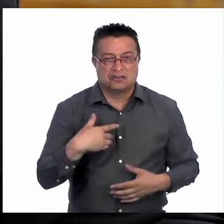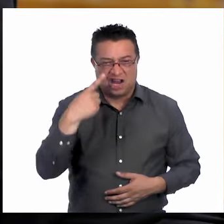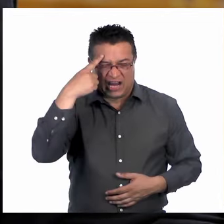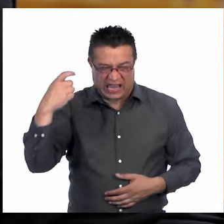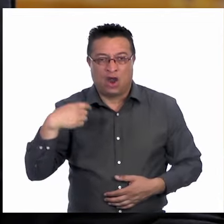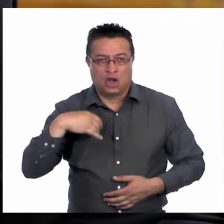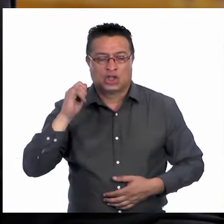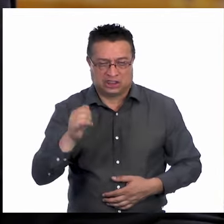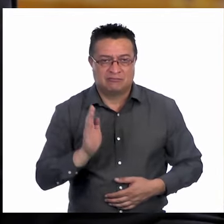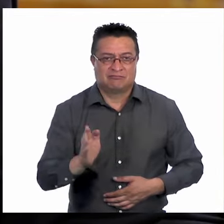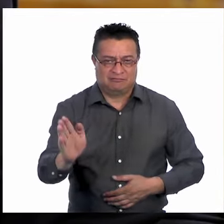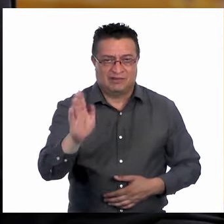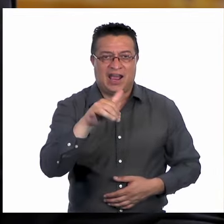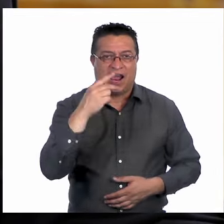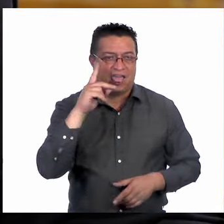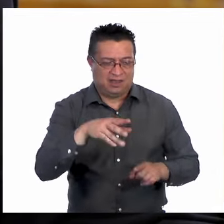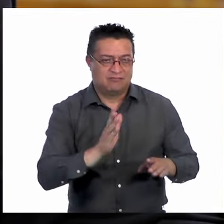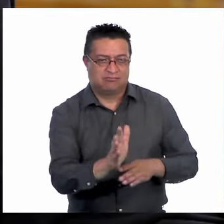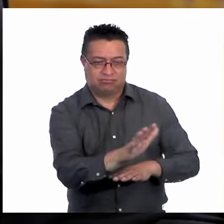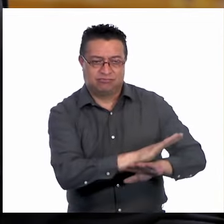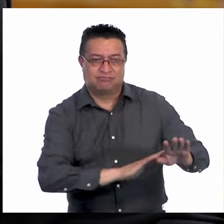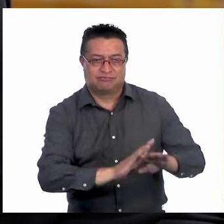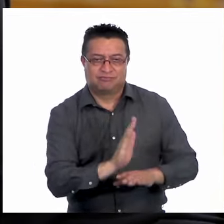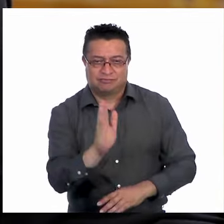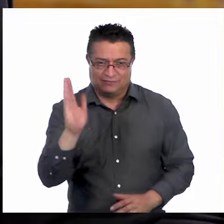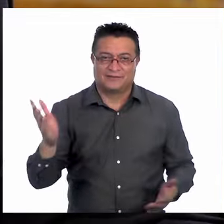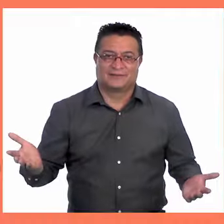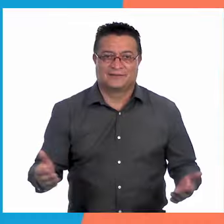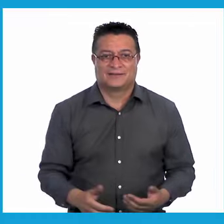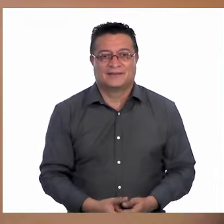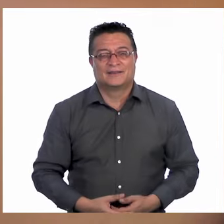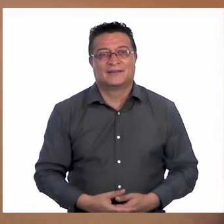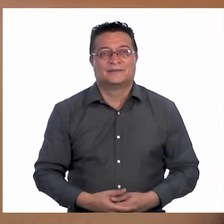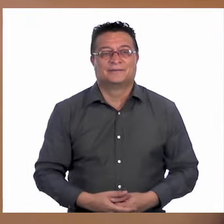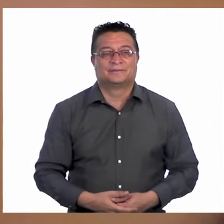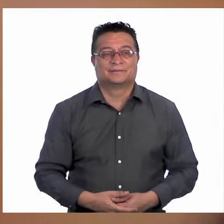yo creo, espero que siga ahí ese jardín botánico, con el mismo cuidado que le dábamos nosotros.